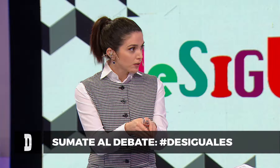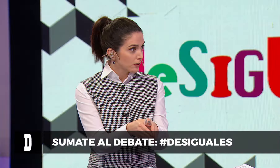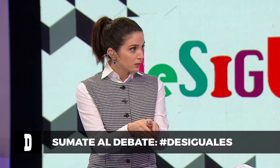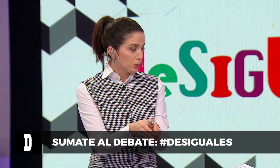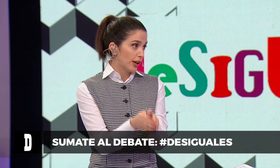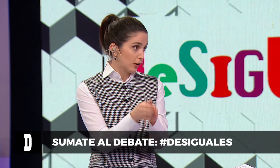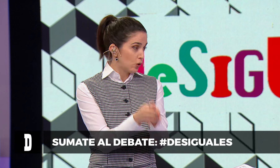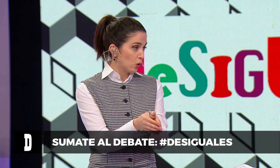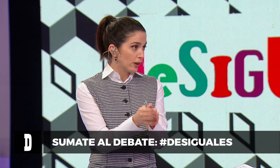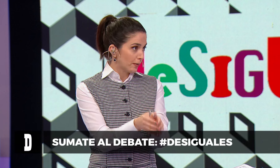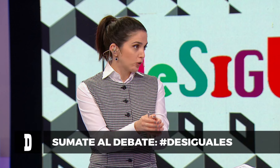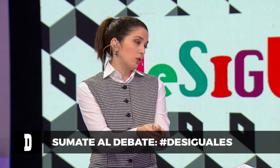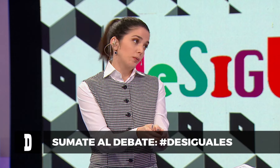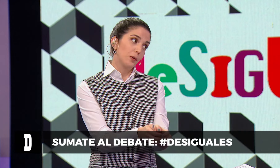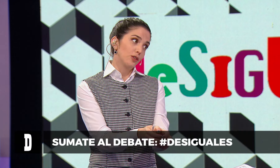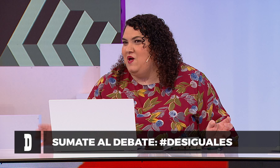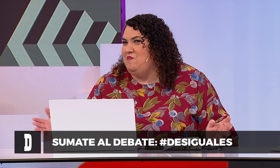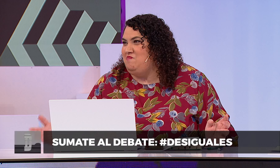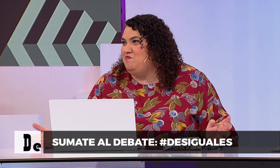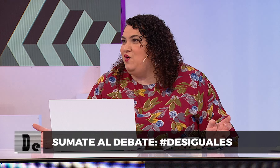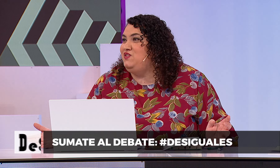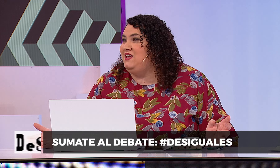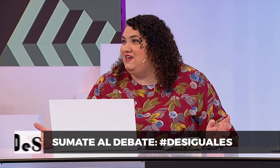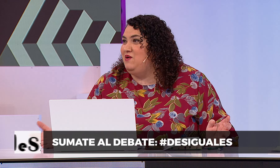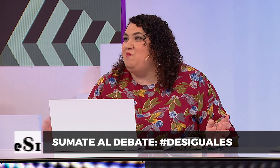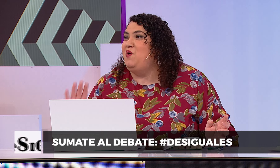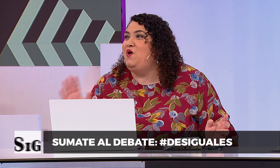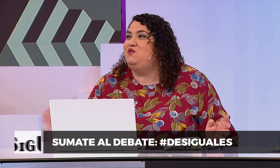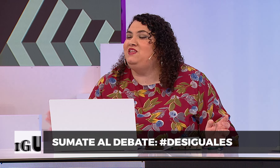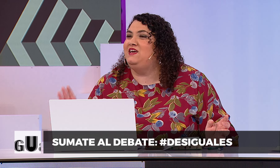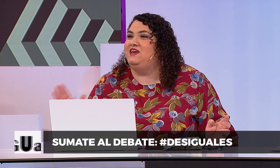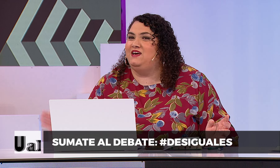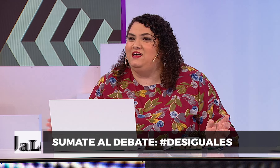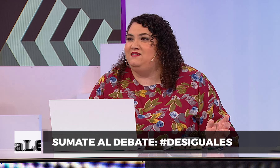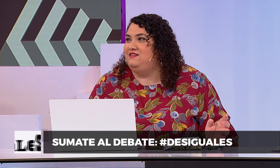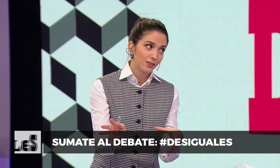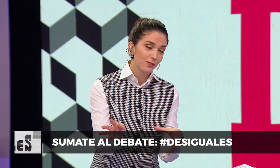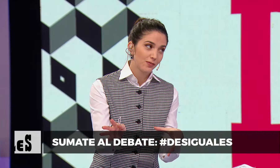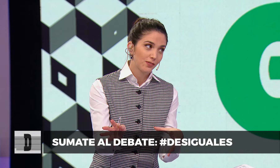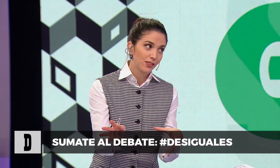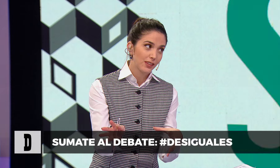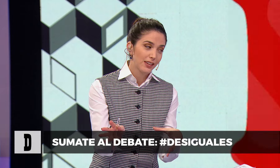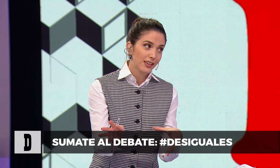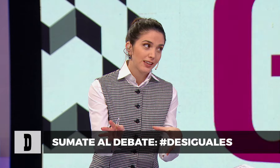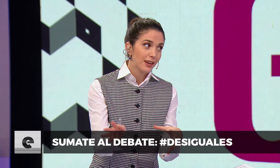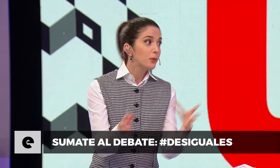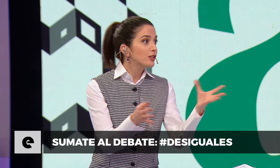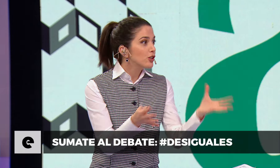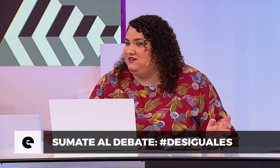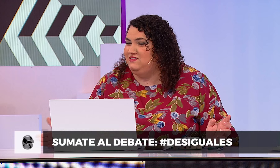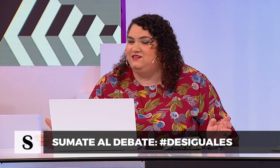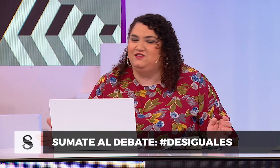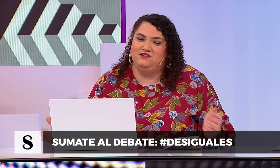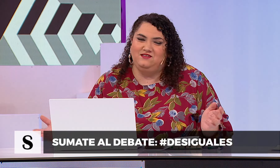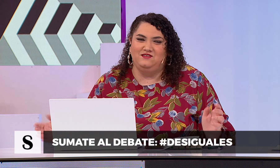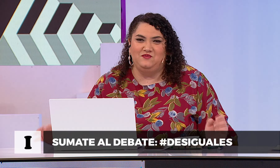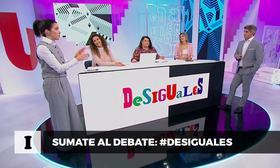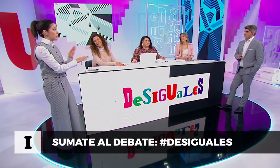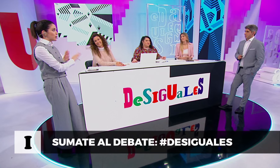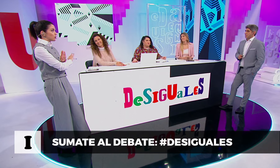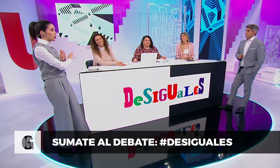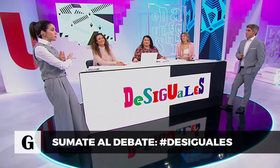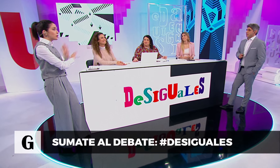hoy, porque hoy los tribunales funcionan de lunes a viernes. Vos te quejás de la justicia lenta. Bueno, por eso mirá, digo. No.